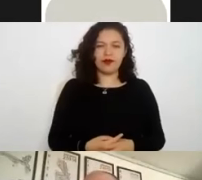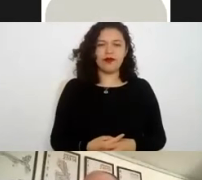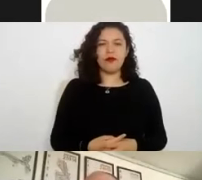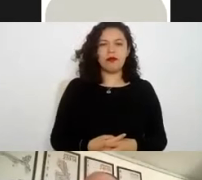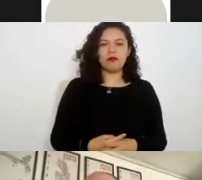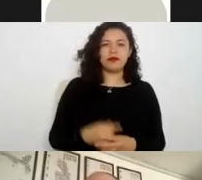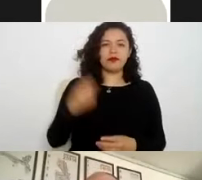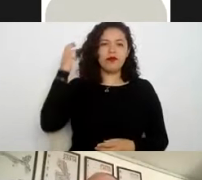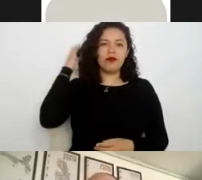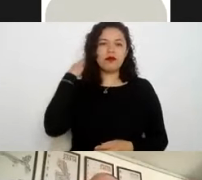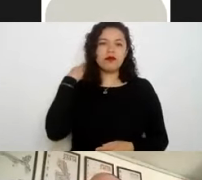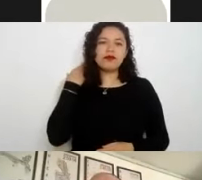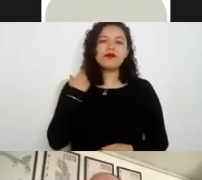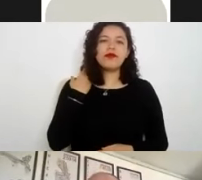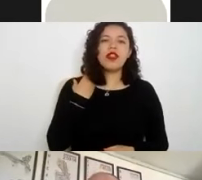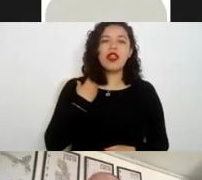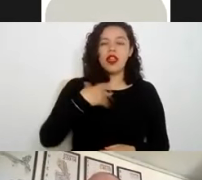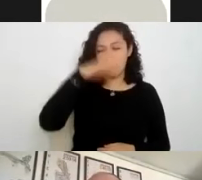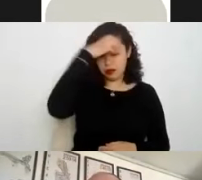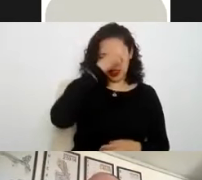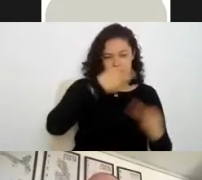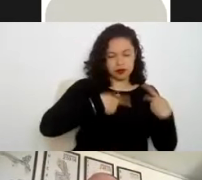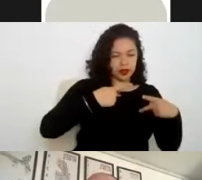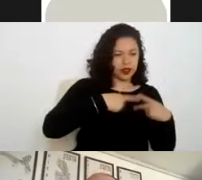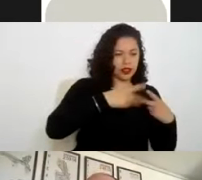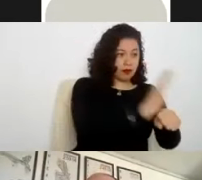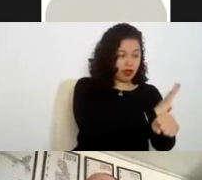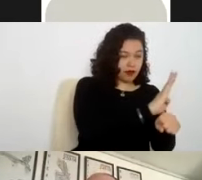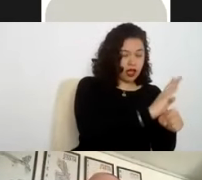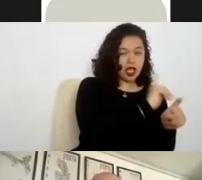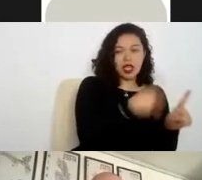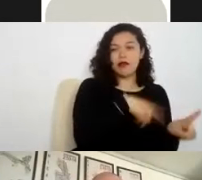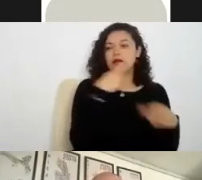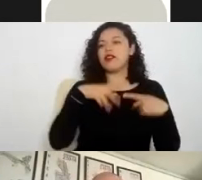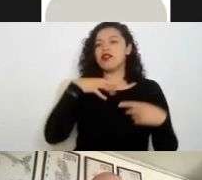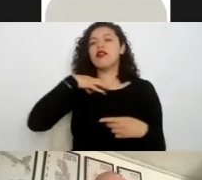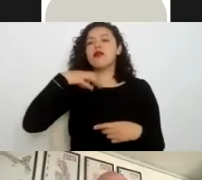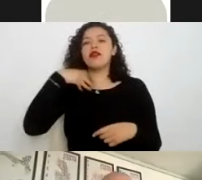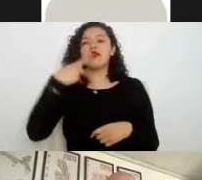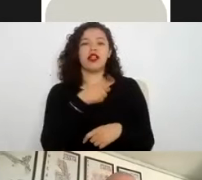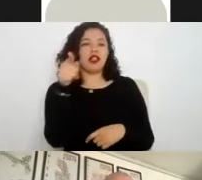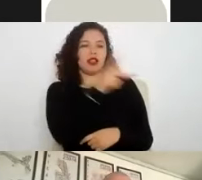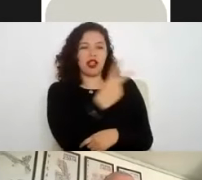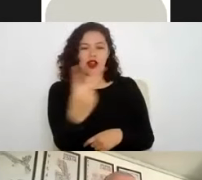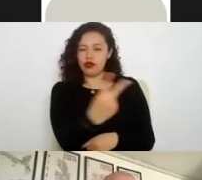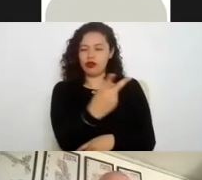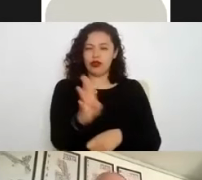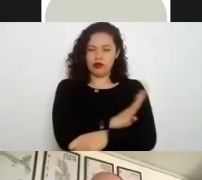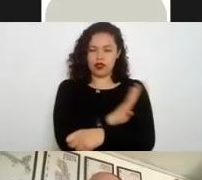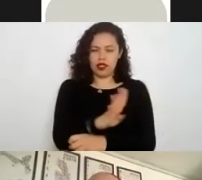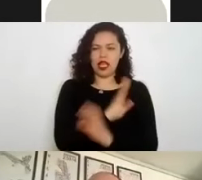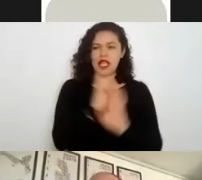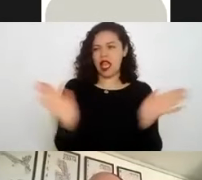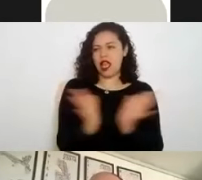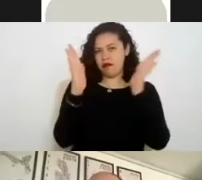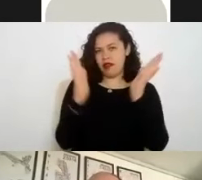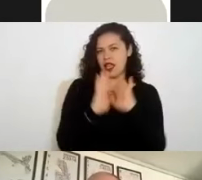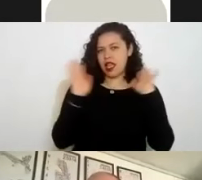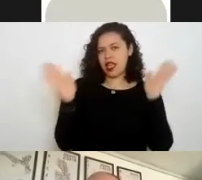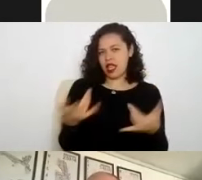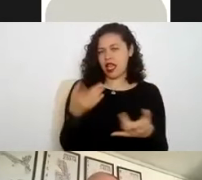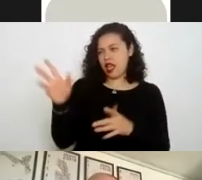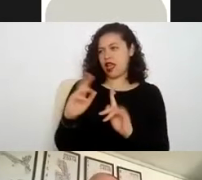una experiencia tanto al beneficiado como al voluntario. Lo que buscamos es no solamente el ya participó la empresa, se pone la medalla y listo, se toman la